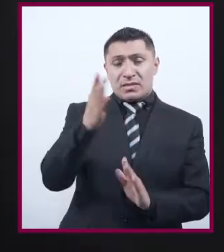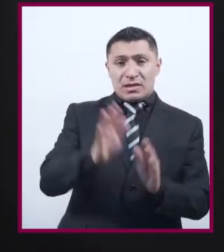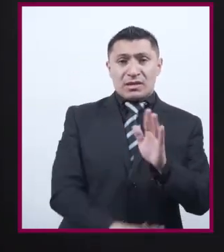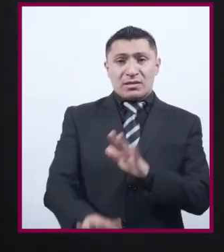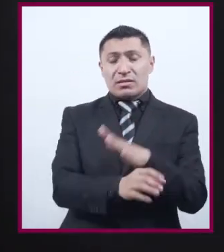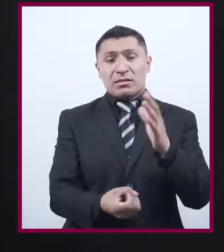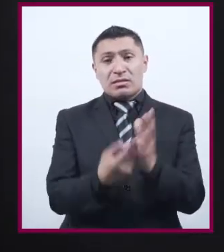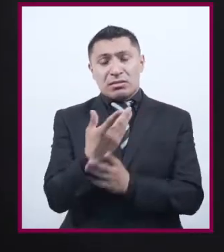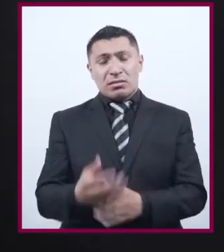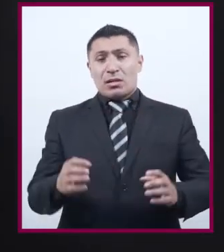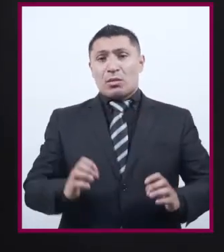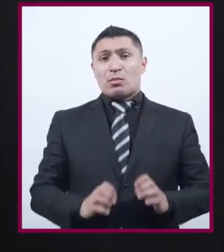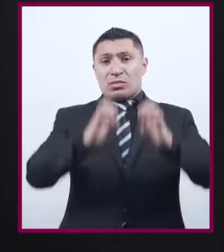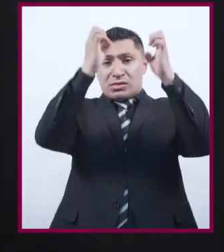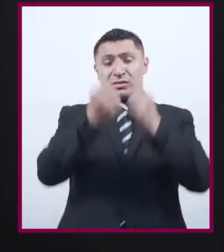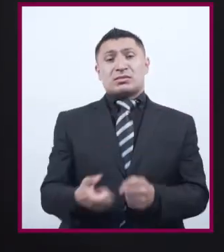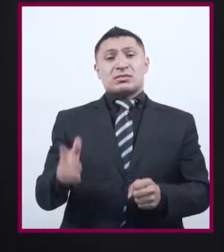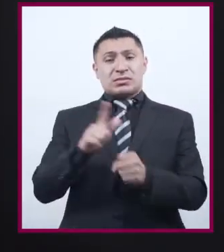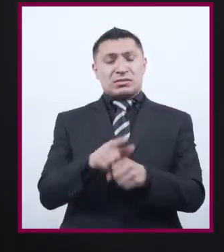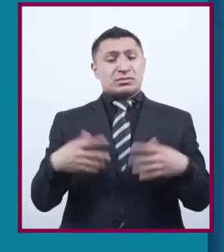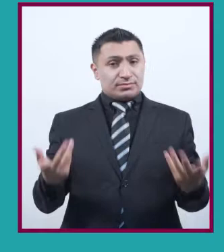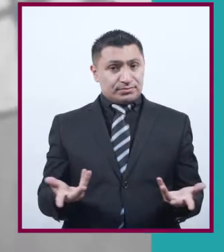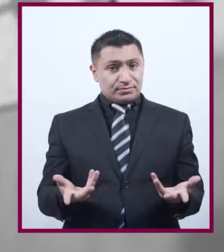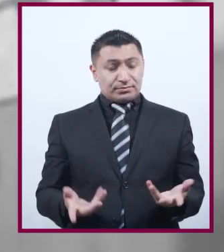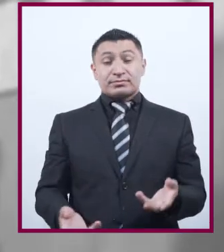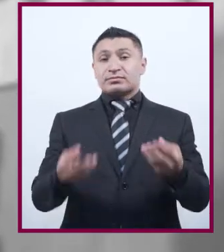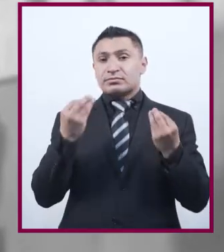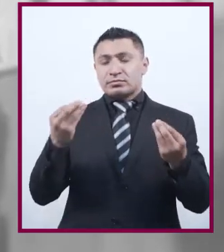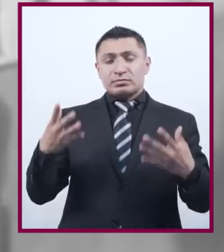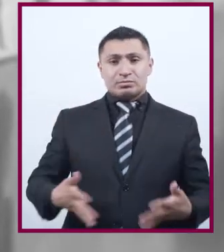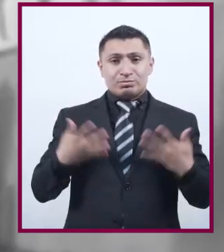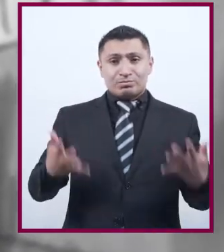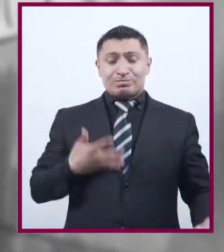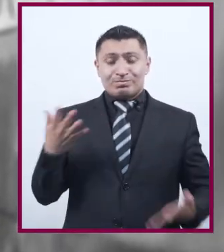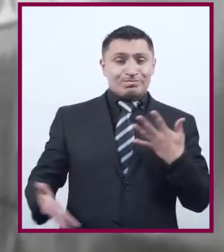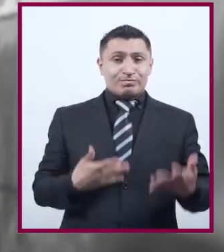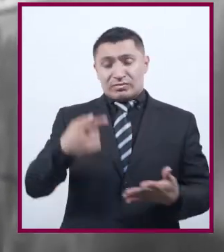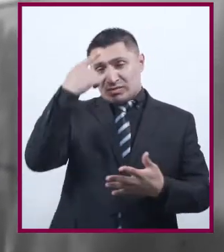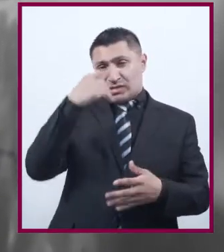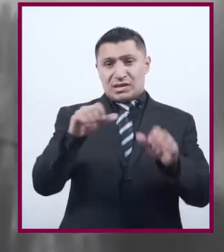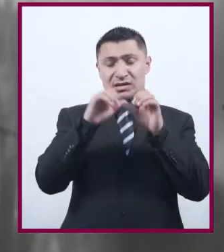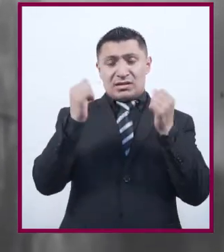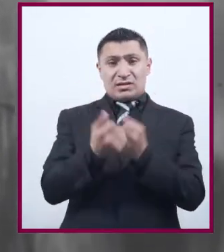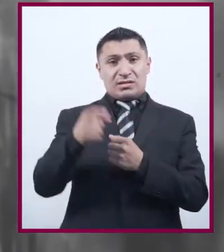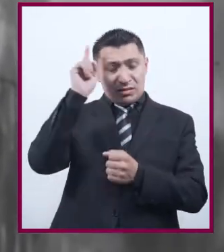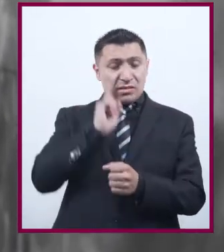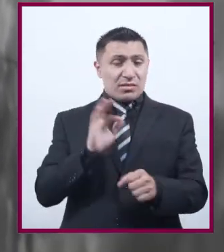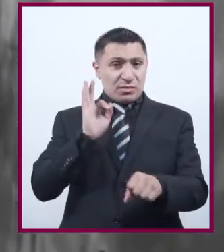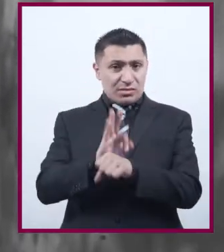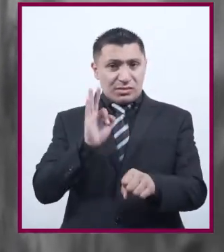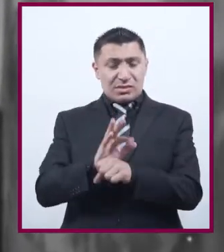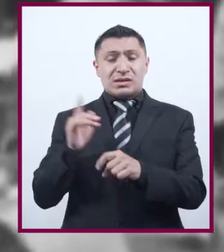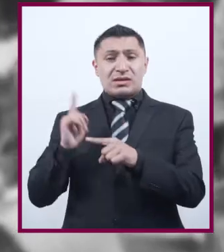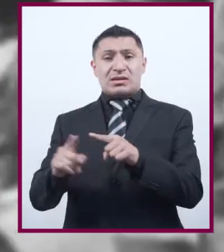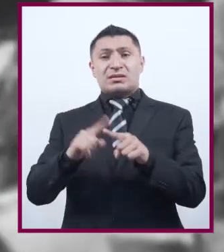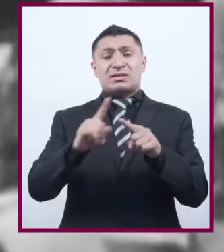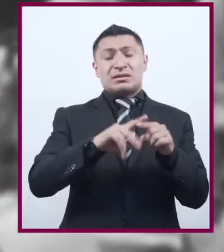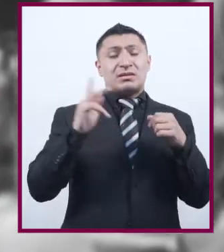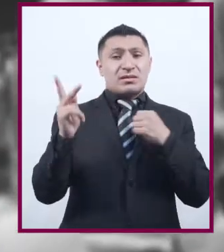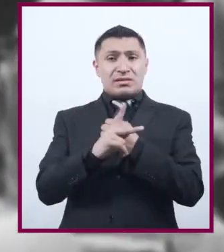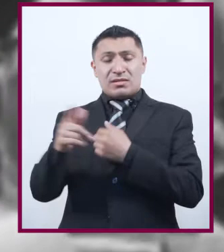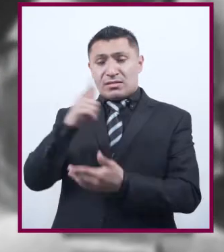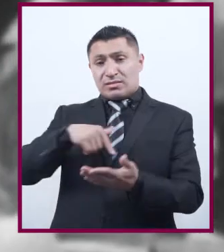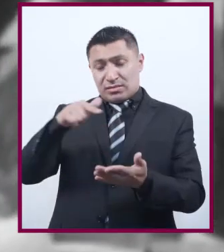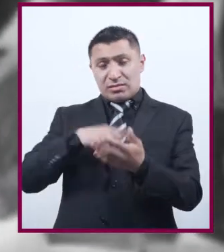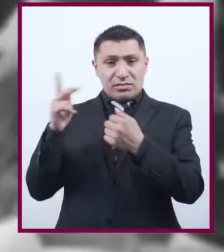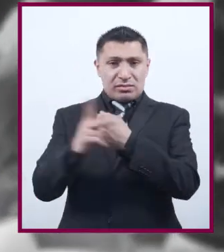reconstruye sobre las bases nuevas el gran edificio social. Su gran entusiasmo valió para que se fundaran sociedades feministas en diferentes